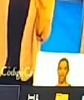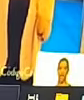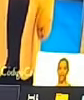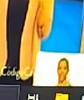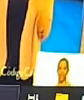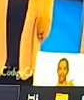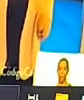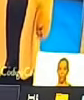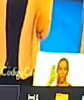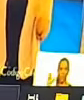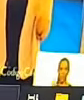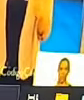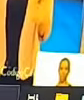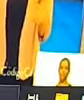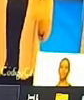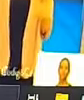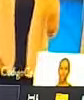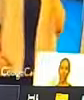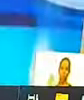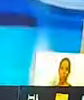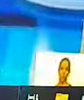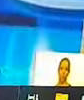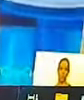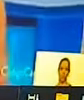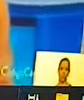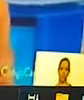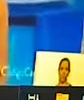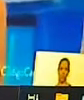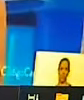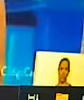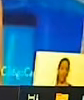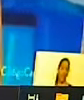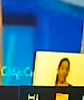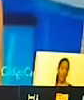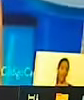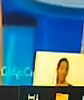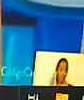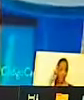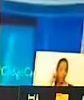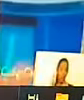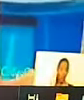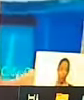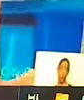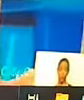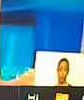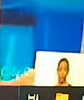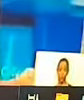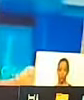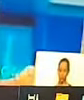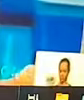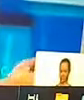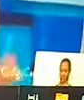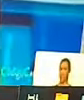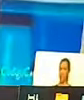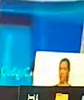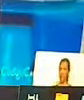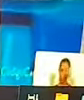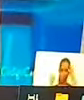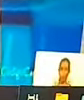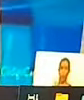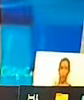como Paraguay, Chile y Colombia. Y no le faltaba razón a Piñera, porque muchos terminaron catalogando esa jugada diplomática como un